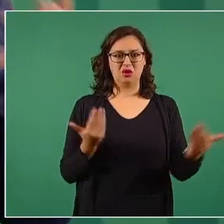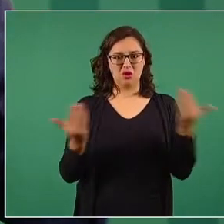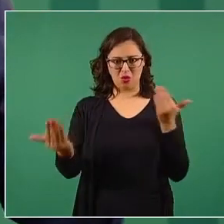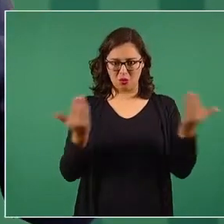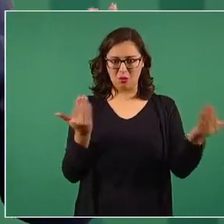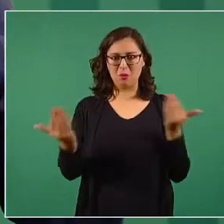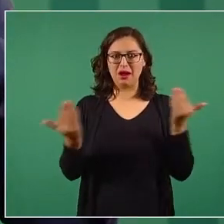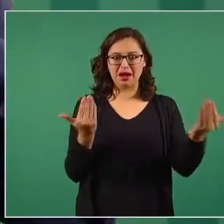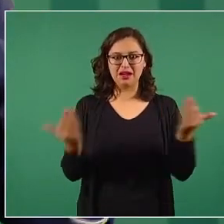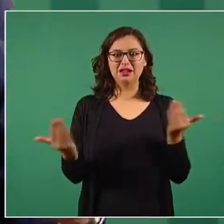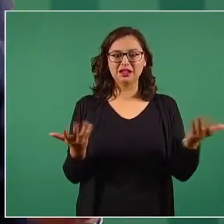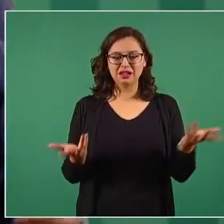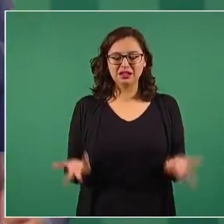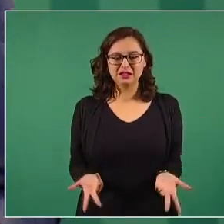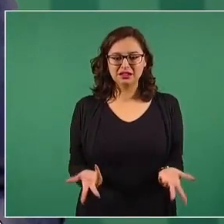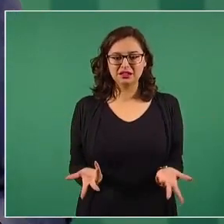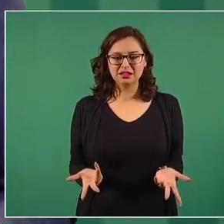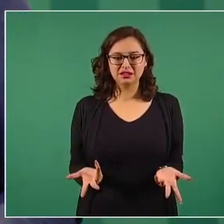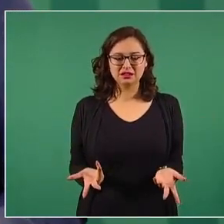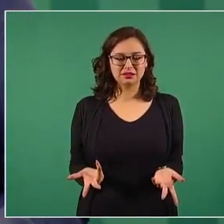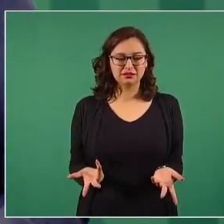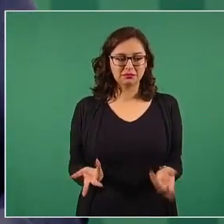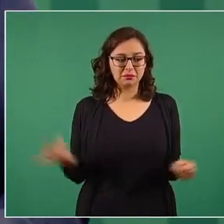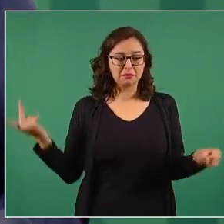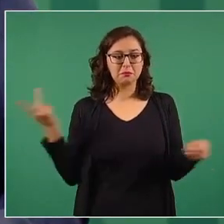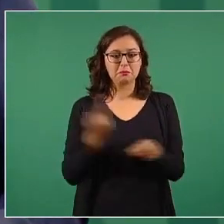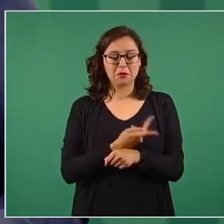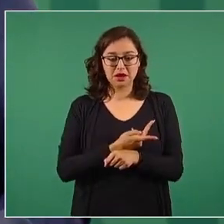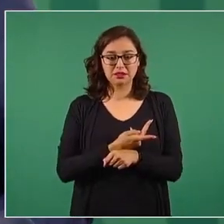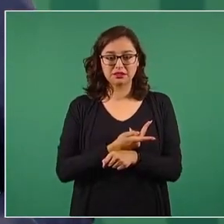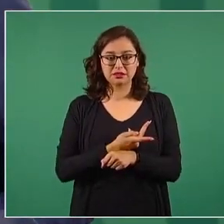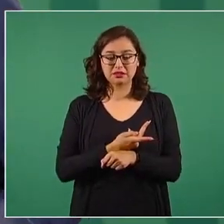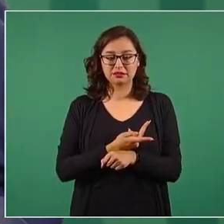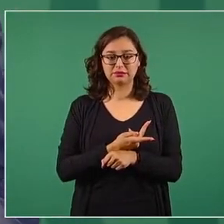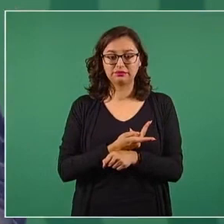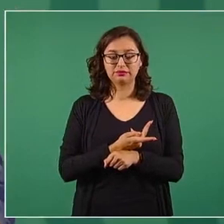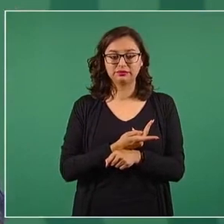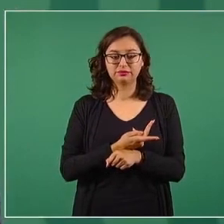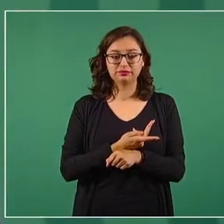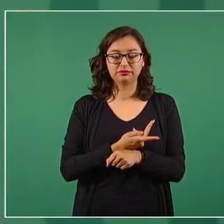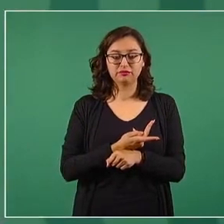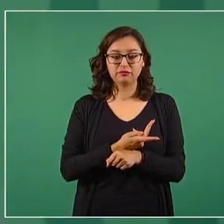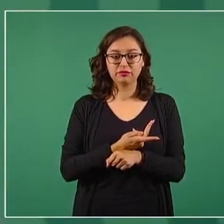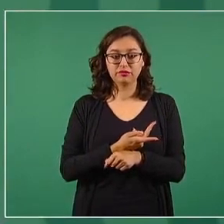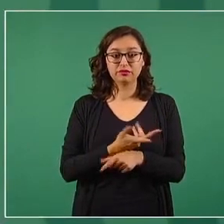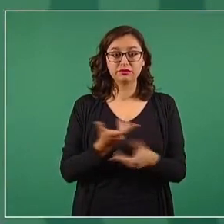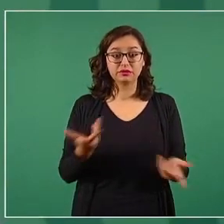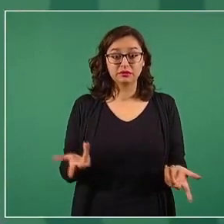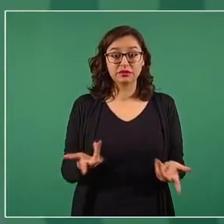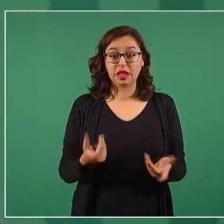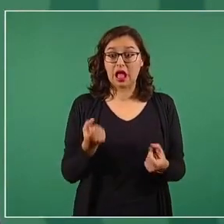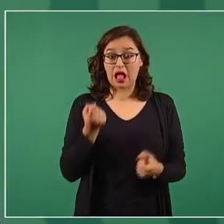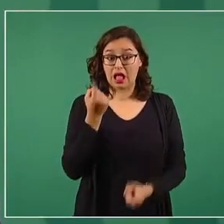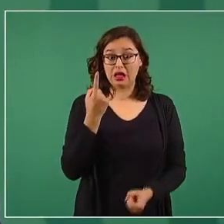porque se ha llegado a niveles de